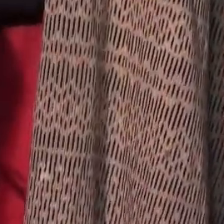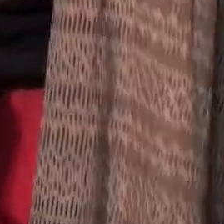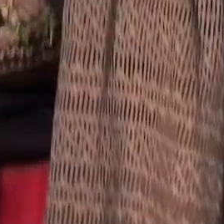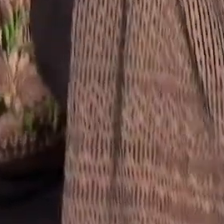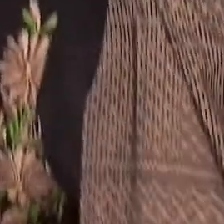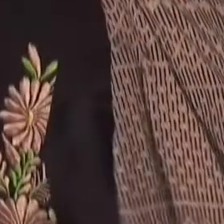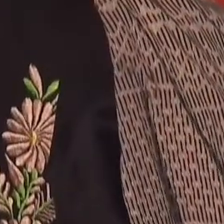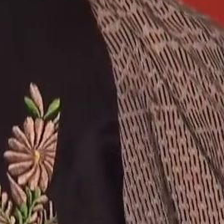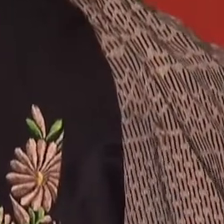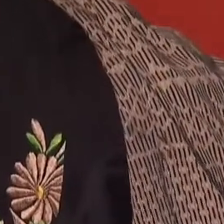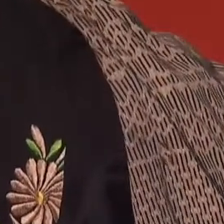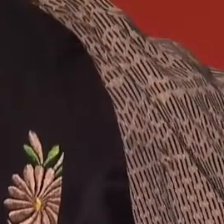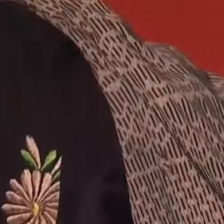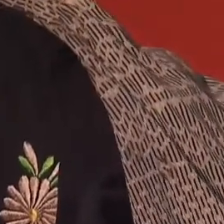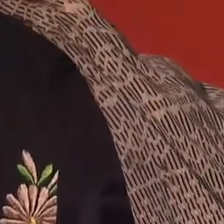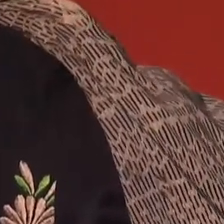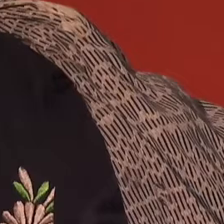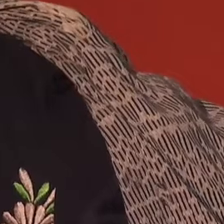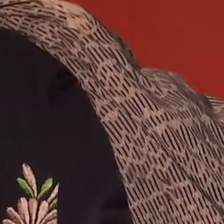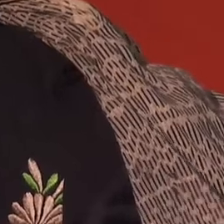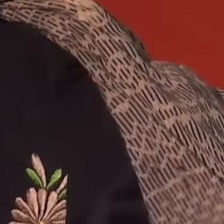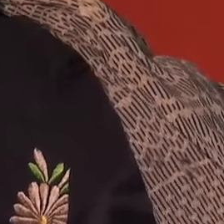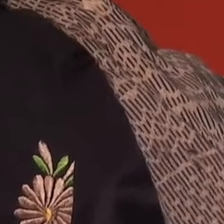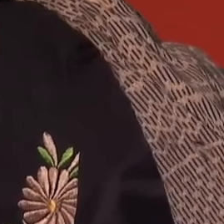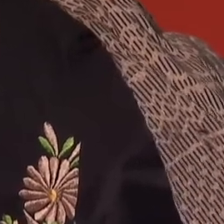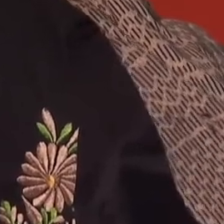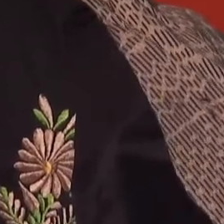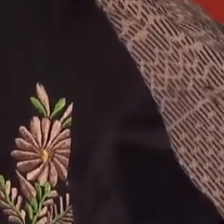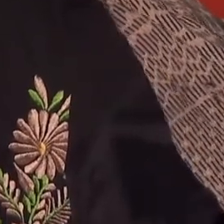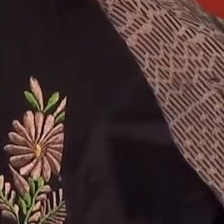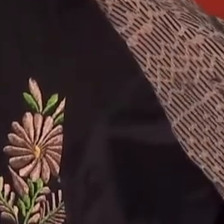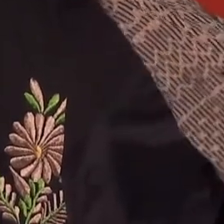convierten en realidad.